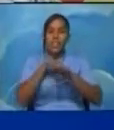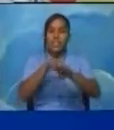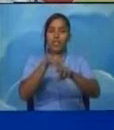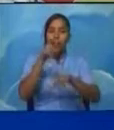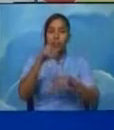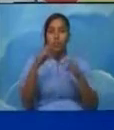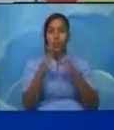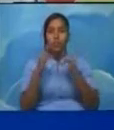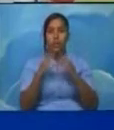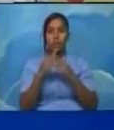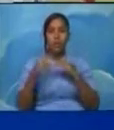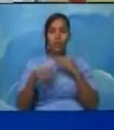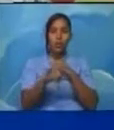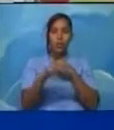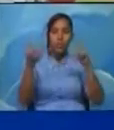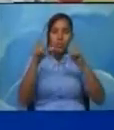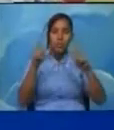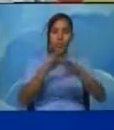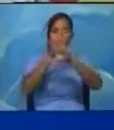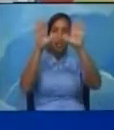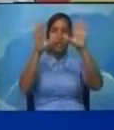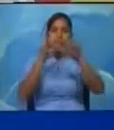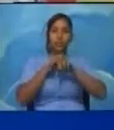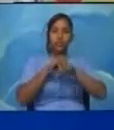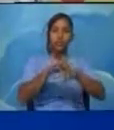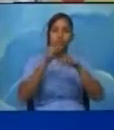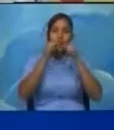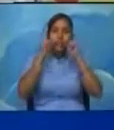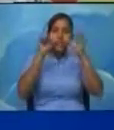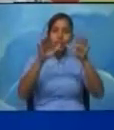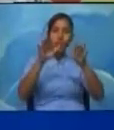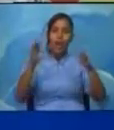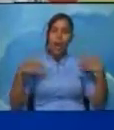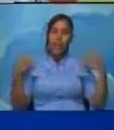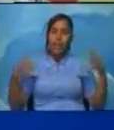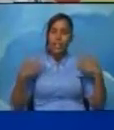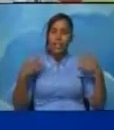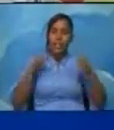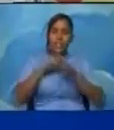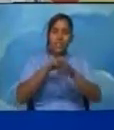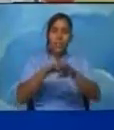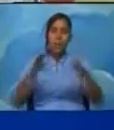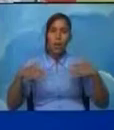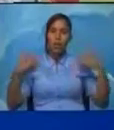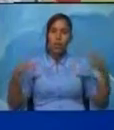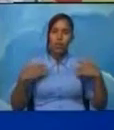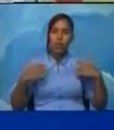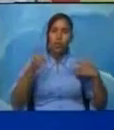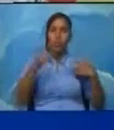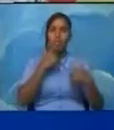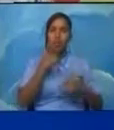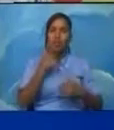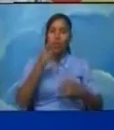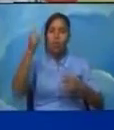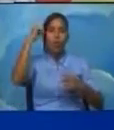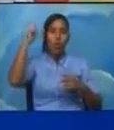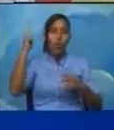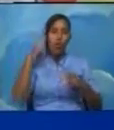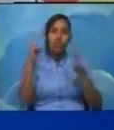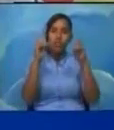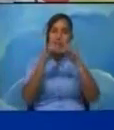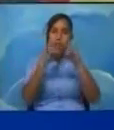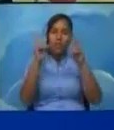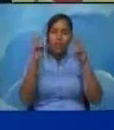¿Qué llevas tú? Llevas bendición. Amén. Llevas alegría. Amén. Llevas gozo. Amén. Llevas nuevo conocimiento. Amén. De